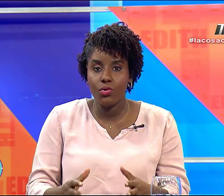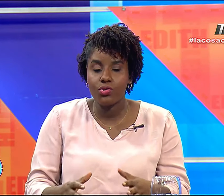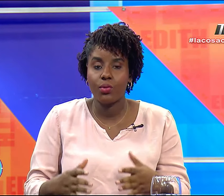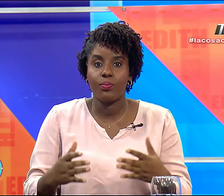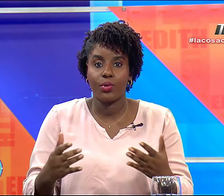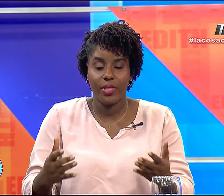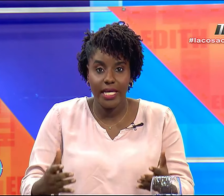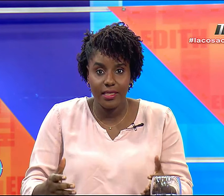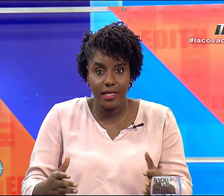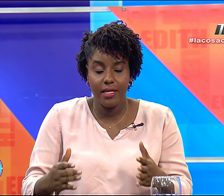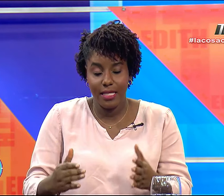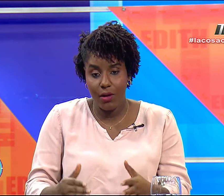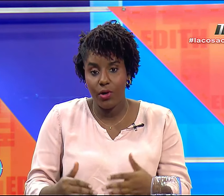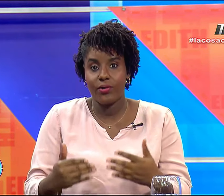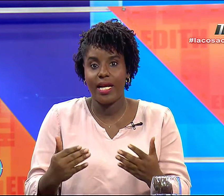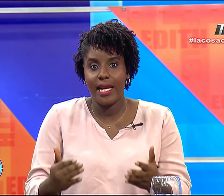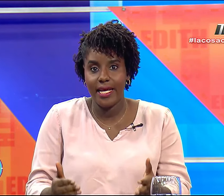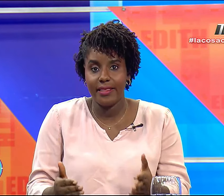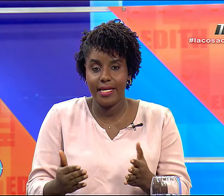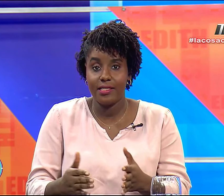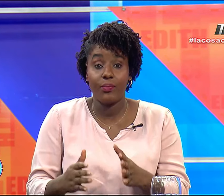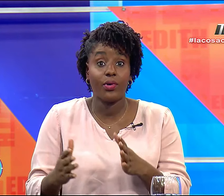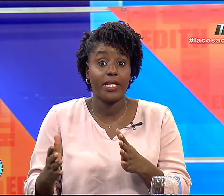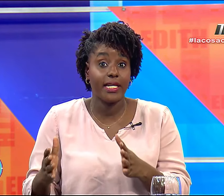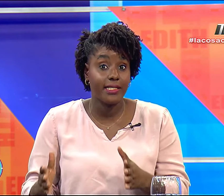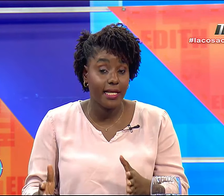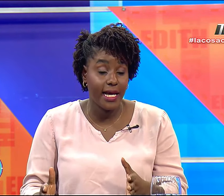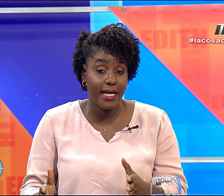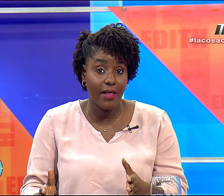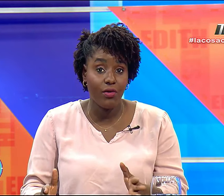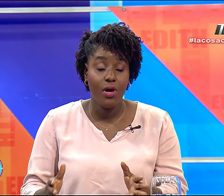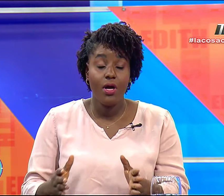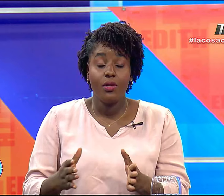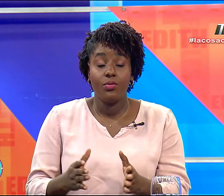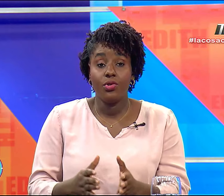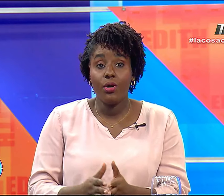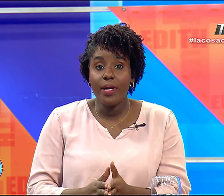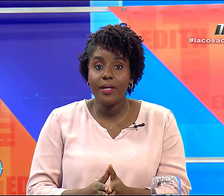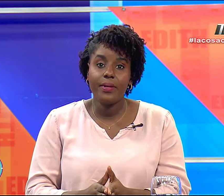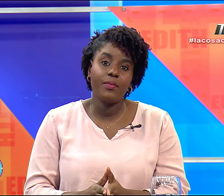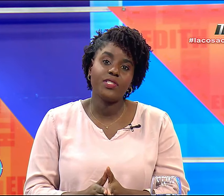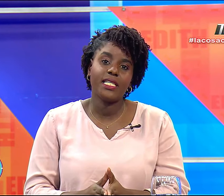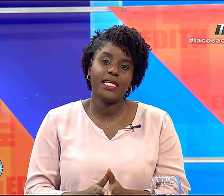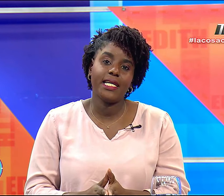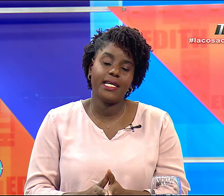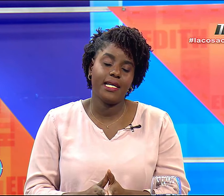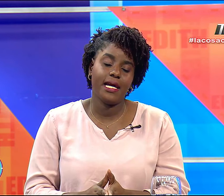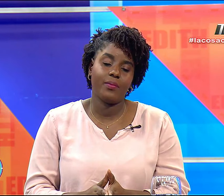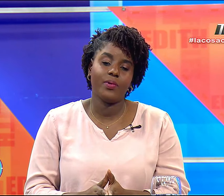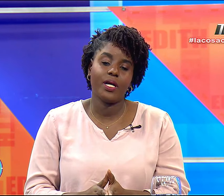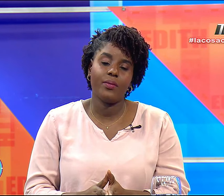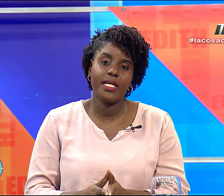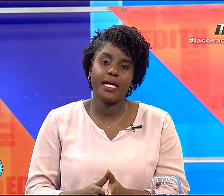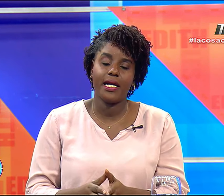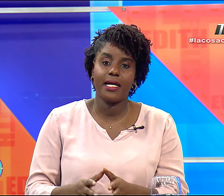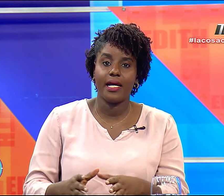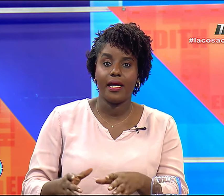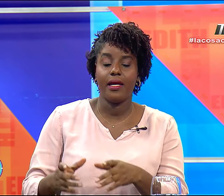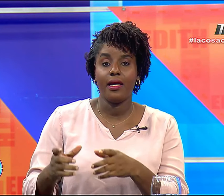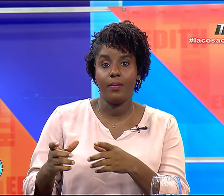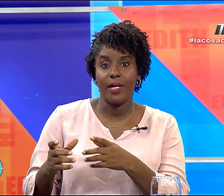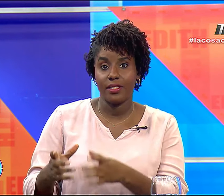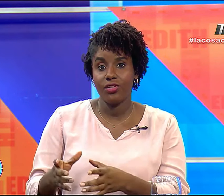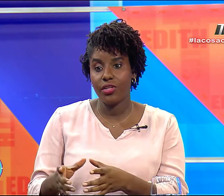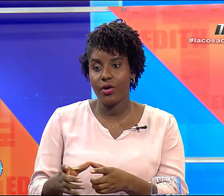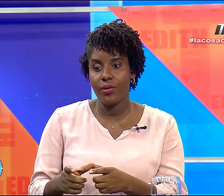un uso prudente de acuerdo a la ley de ese poder que se le ha dado, no íbamos a tener en la República Dominicana que